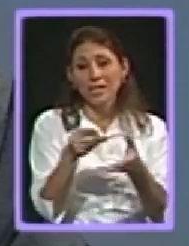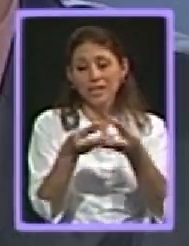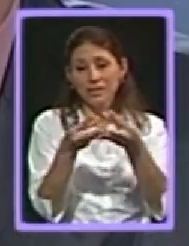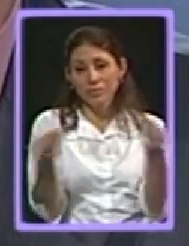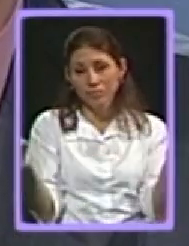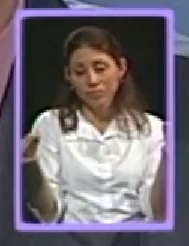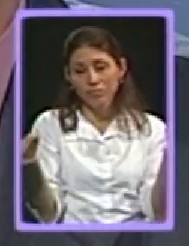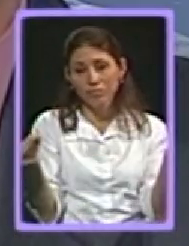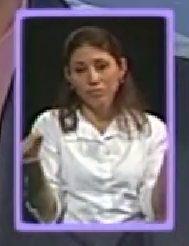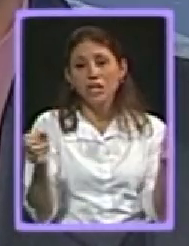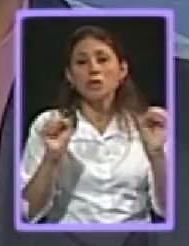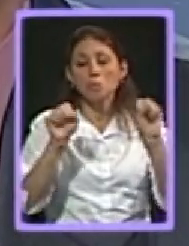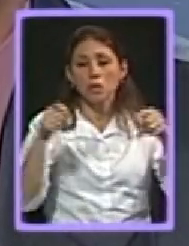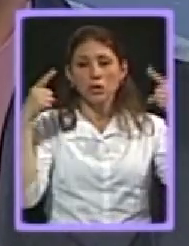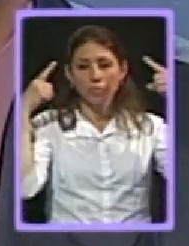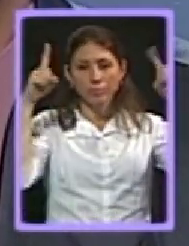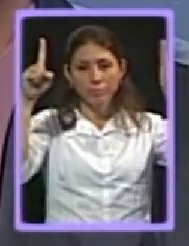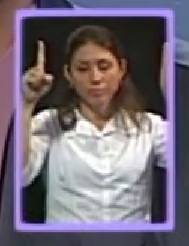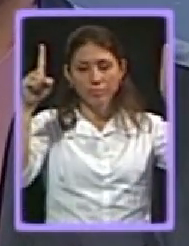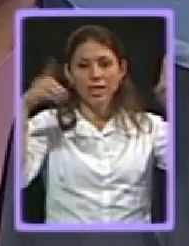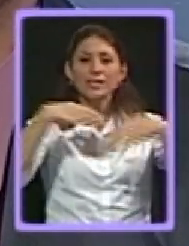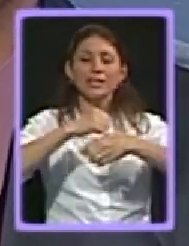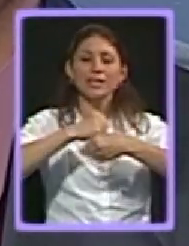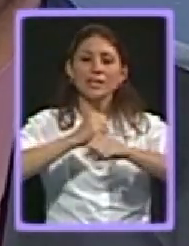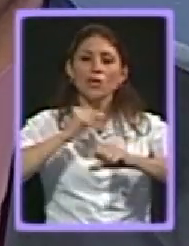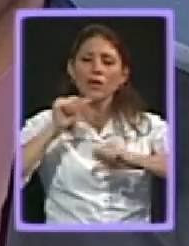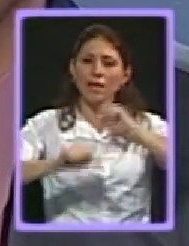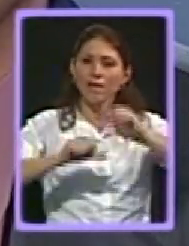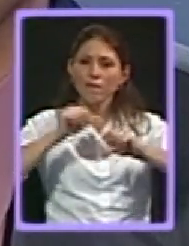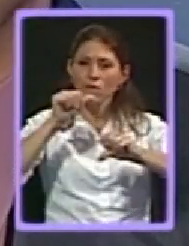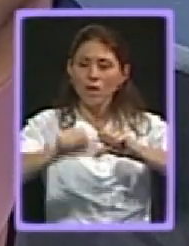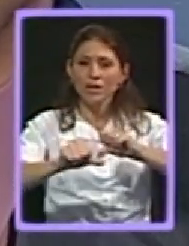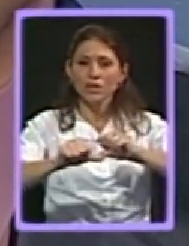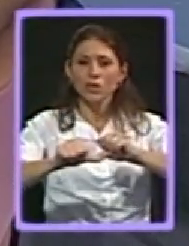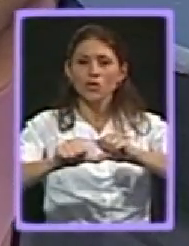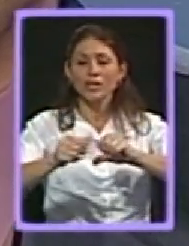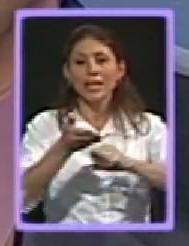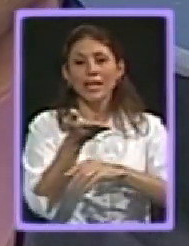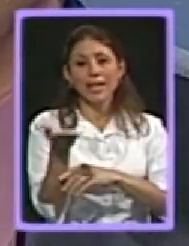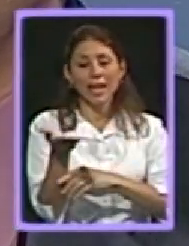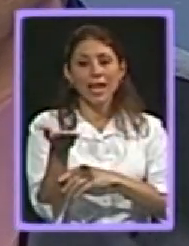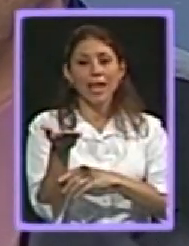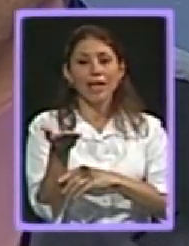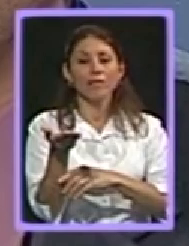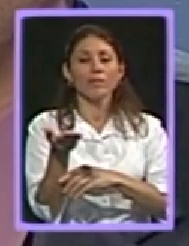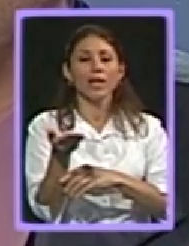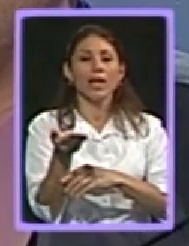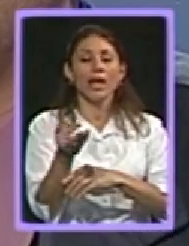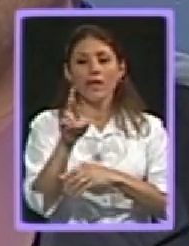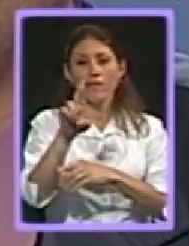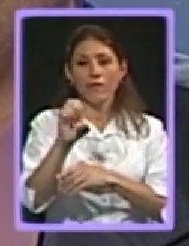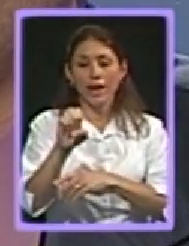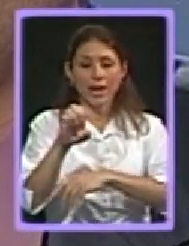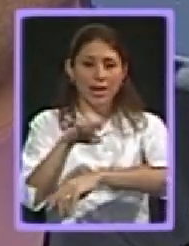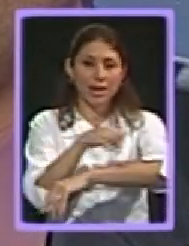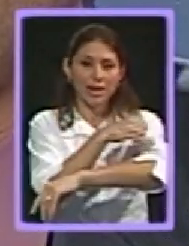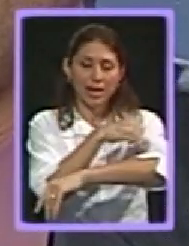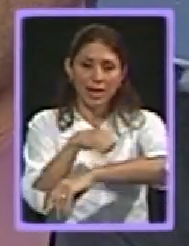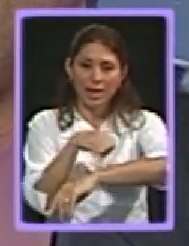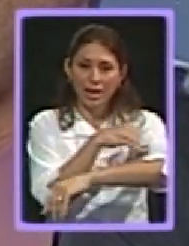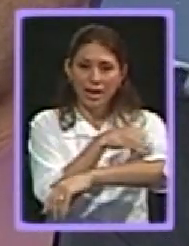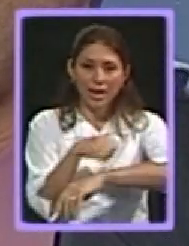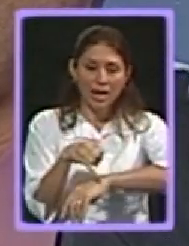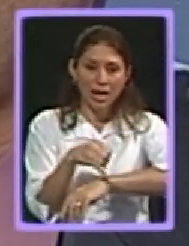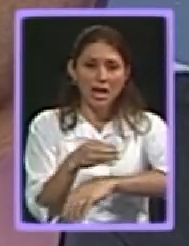se llevaron a cabo, hubo esfuerzos que en materia de reingeniería, en el sentido